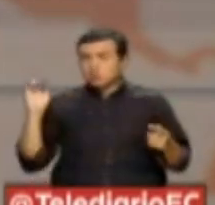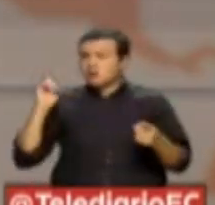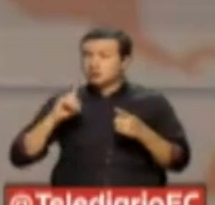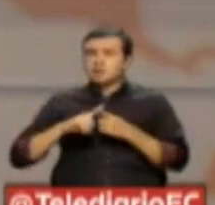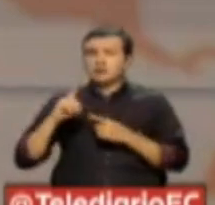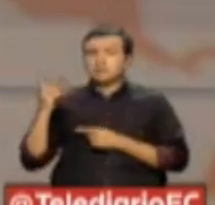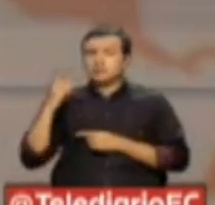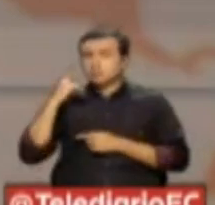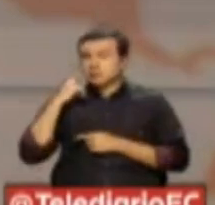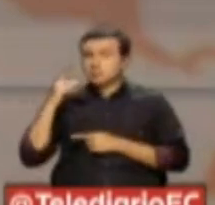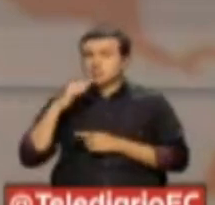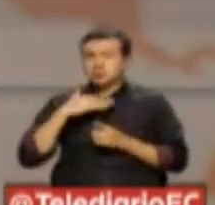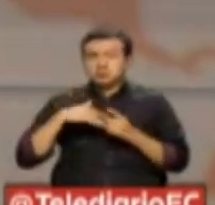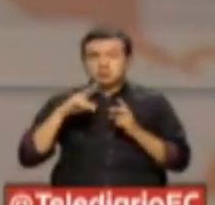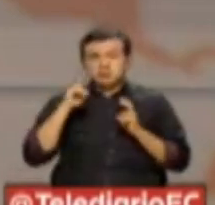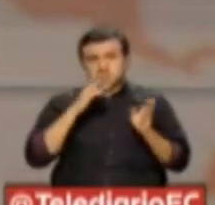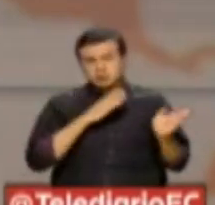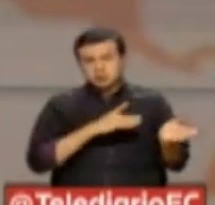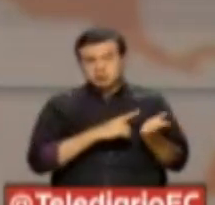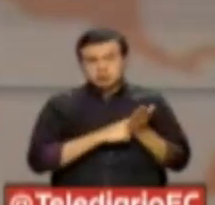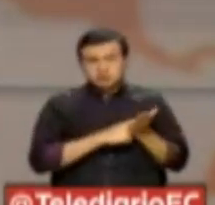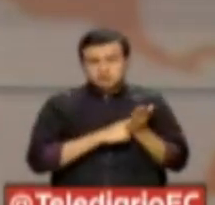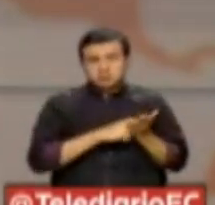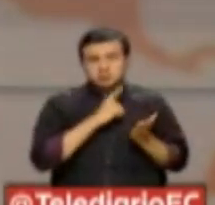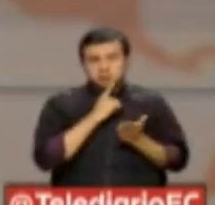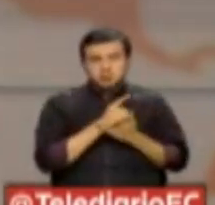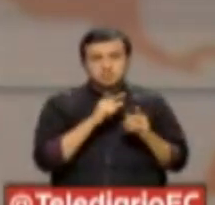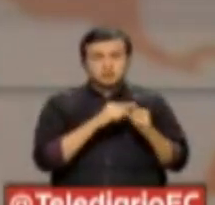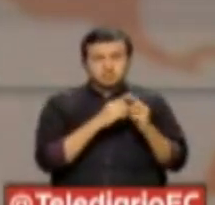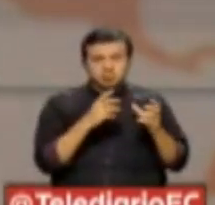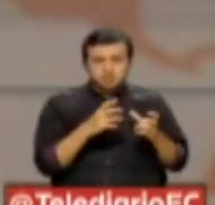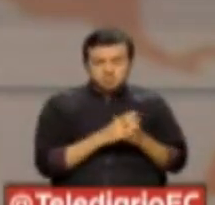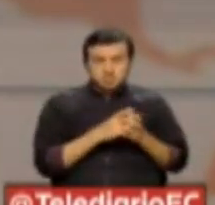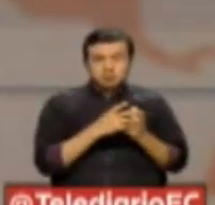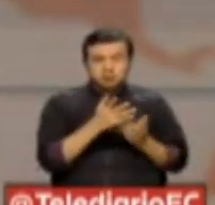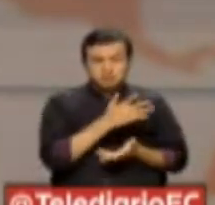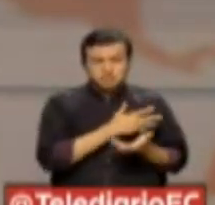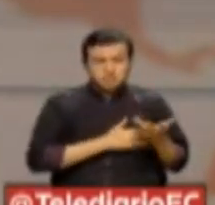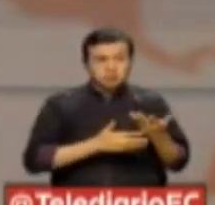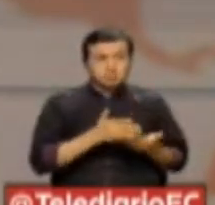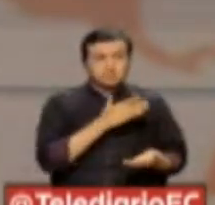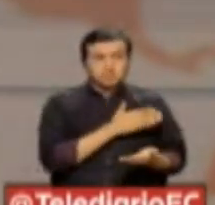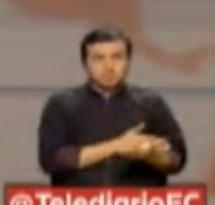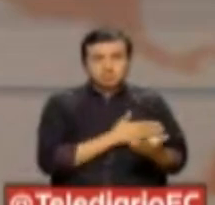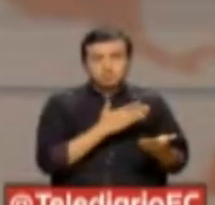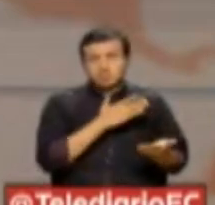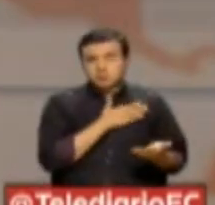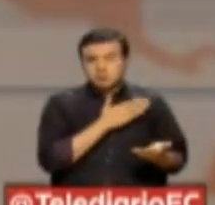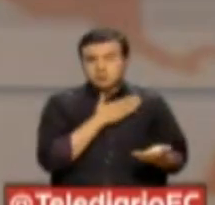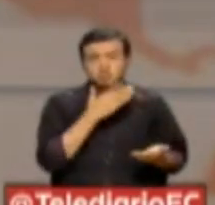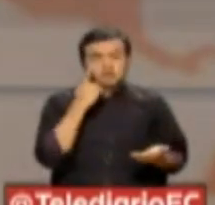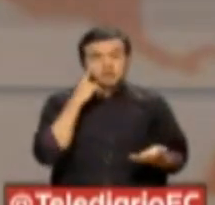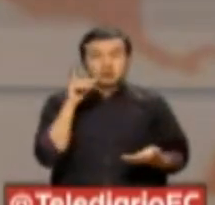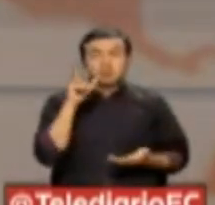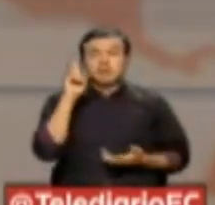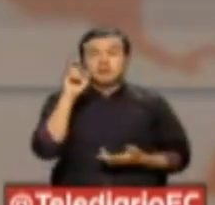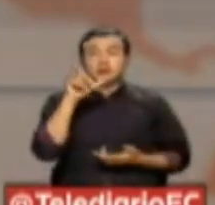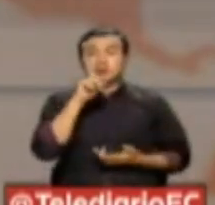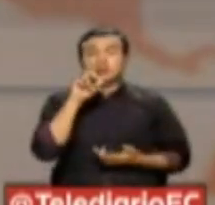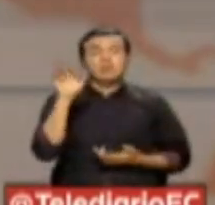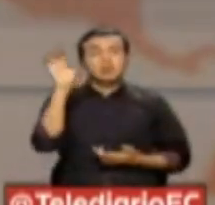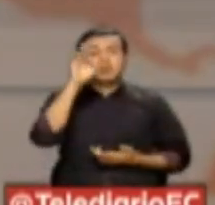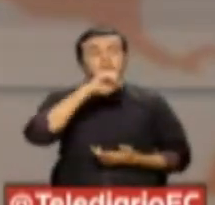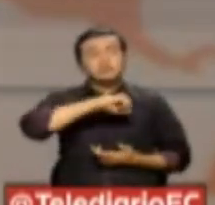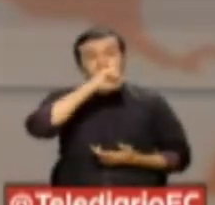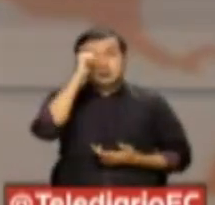sostenible deben ser discutidos colectiva y ciudadana mente antes que confiar en la aparición de un salvador